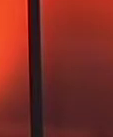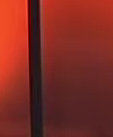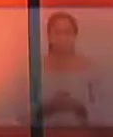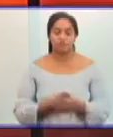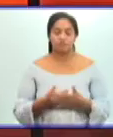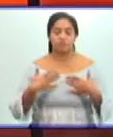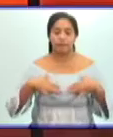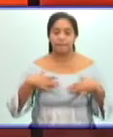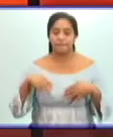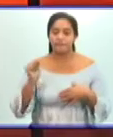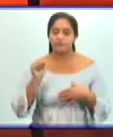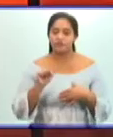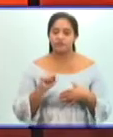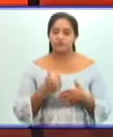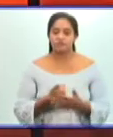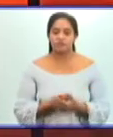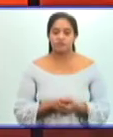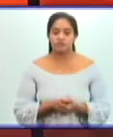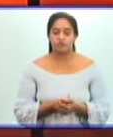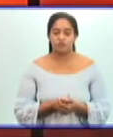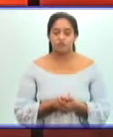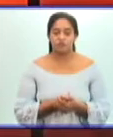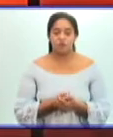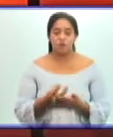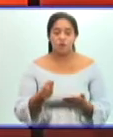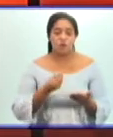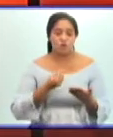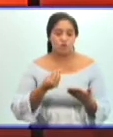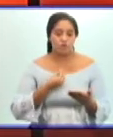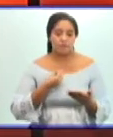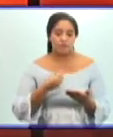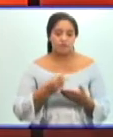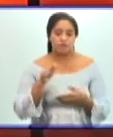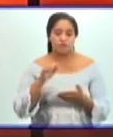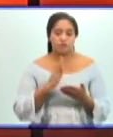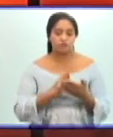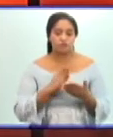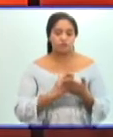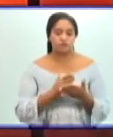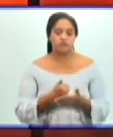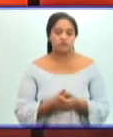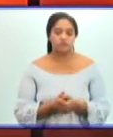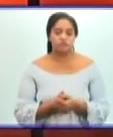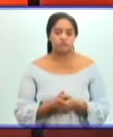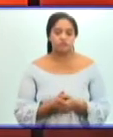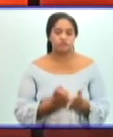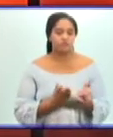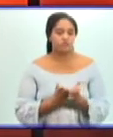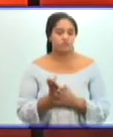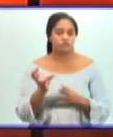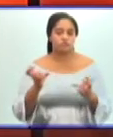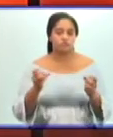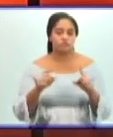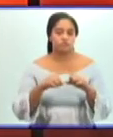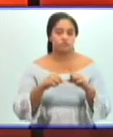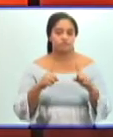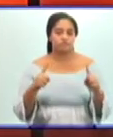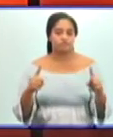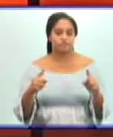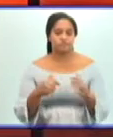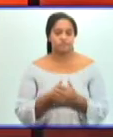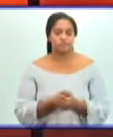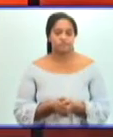Espero que hoy lo tratado en este encuentro te haya servido para seguir calculando longitudes de